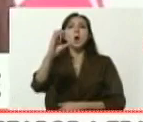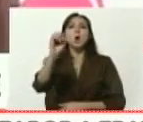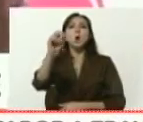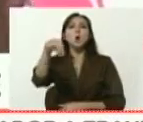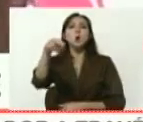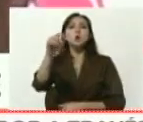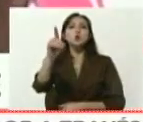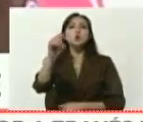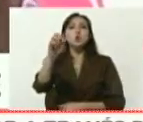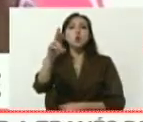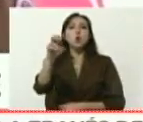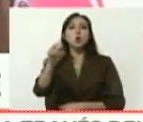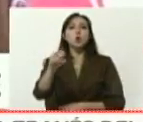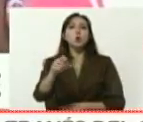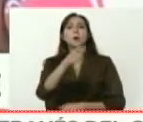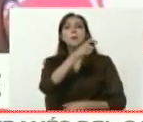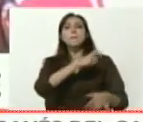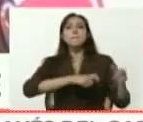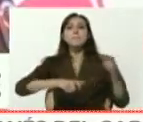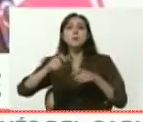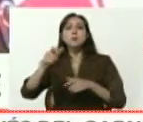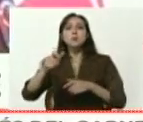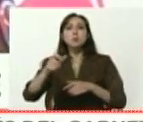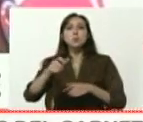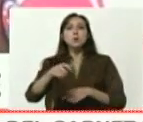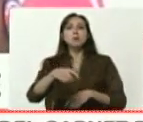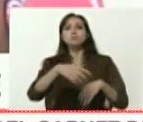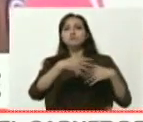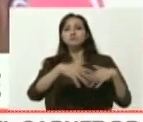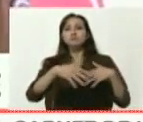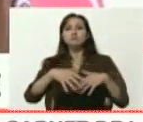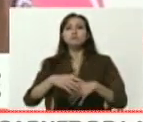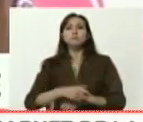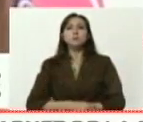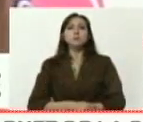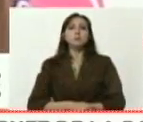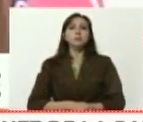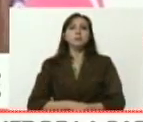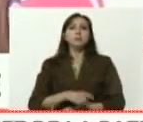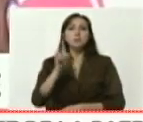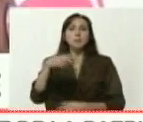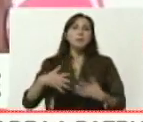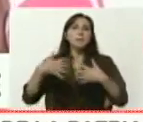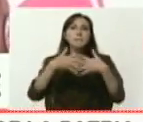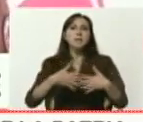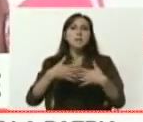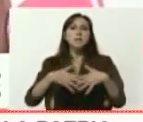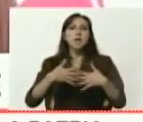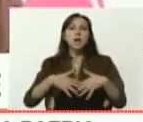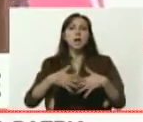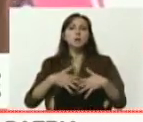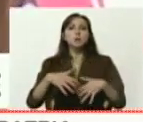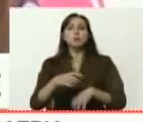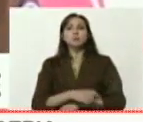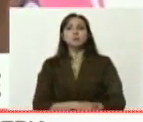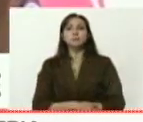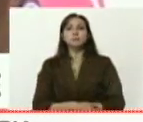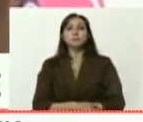de inteligencia bajo la fachada de empresario. La tortura, muerte y